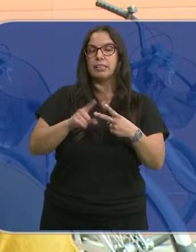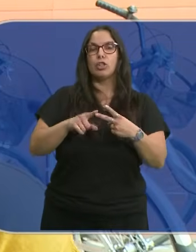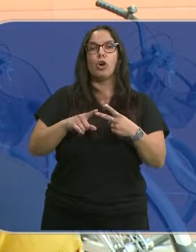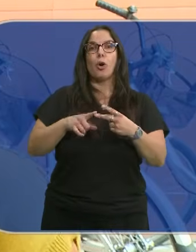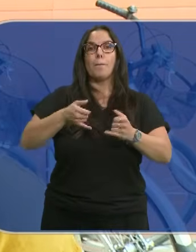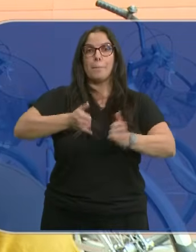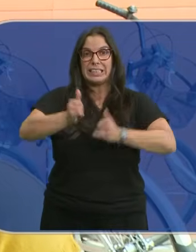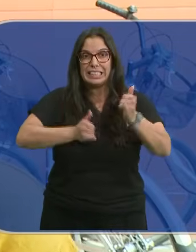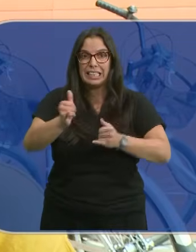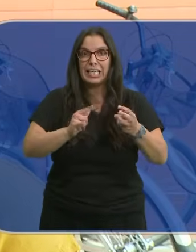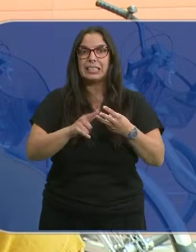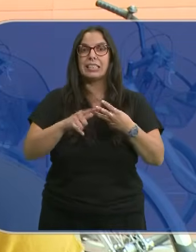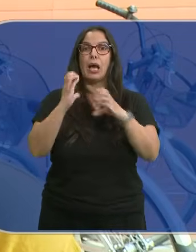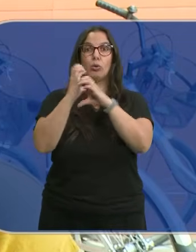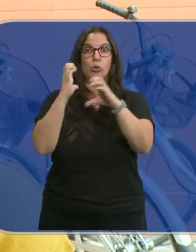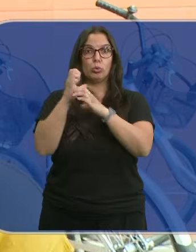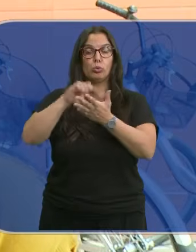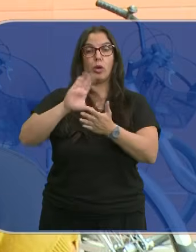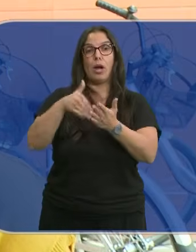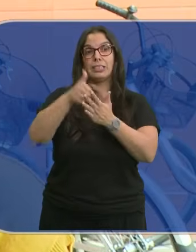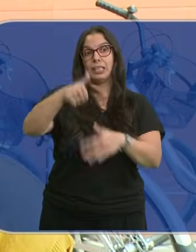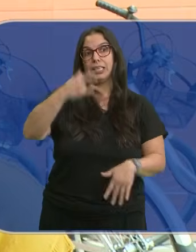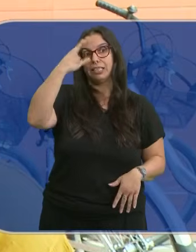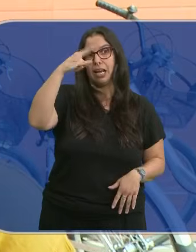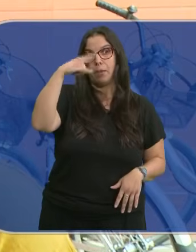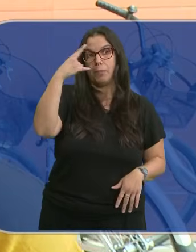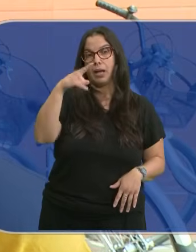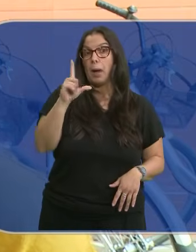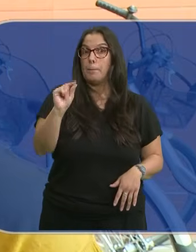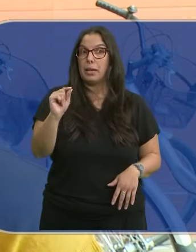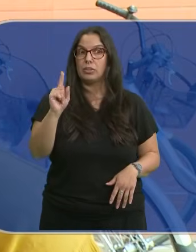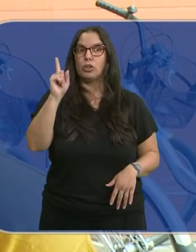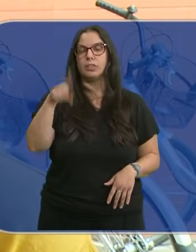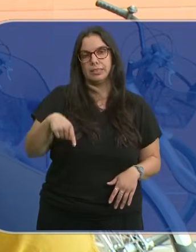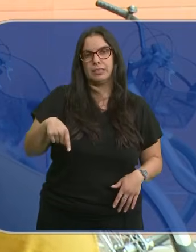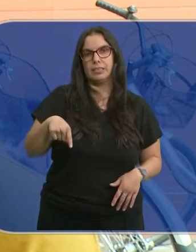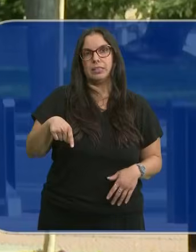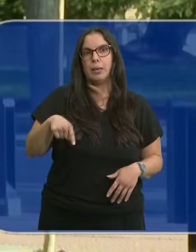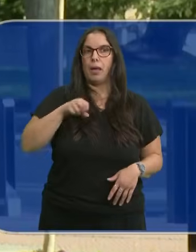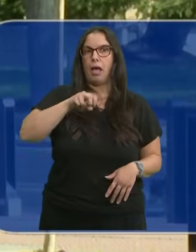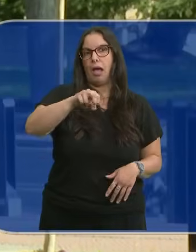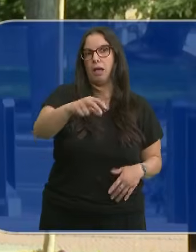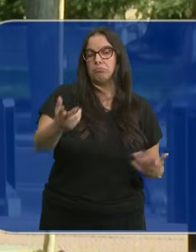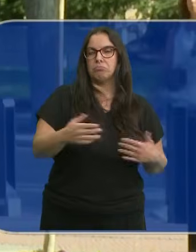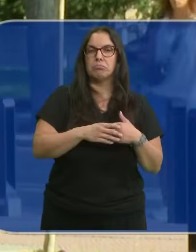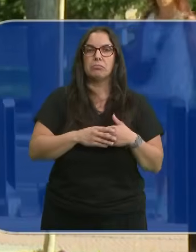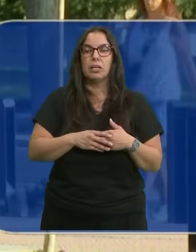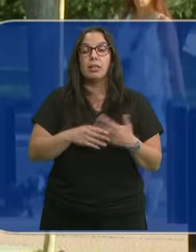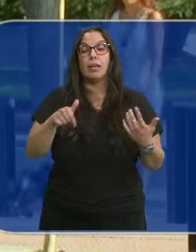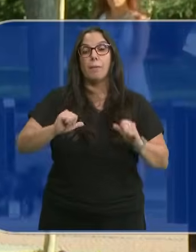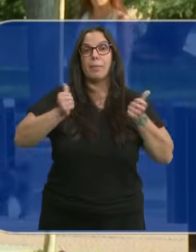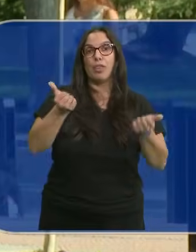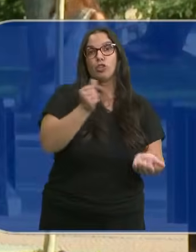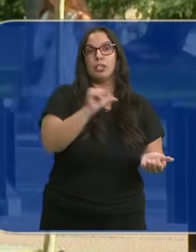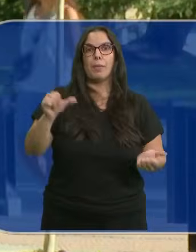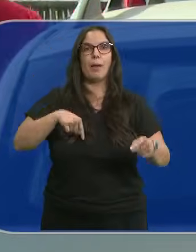patines, el autobús urbano, incluso en Salamanca, que es una ciudad muy asequible, los itinerarios a pie. Y así ha comenzado la Semana de la